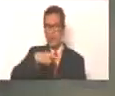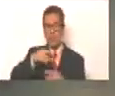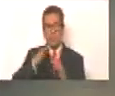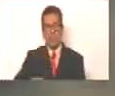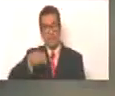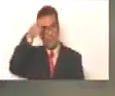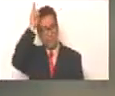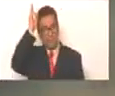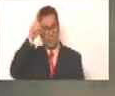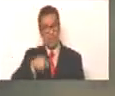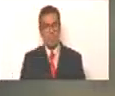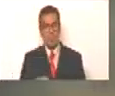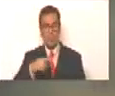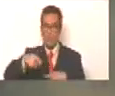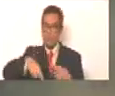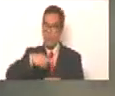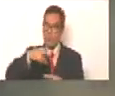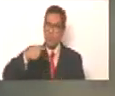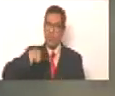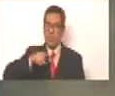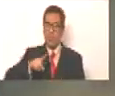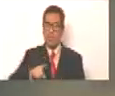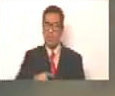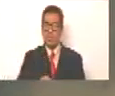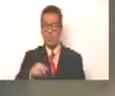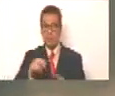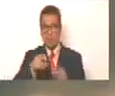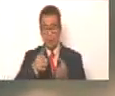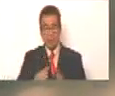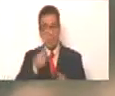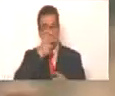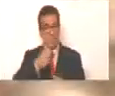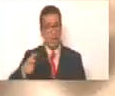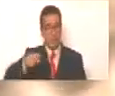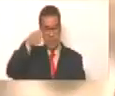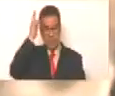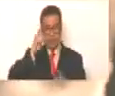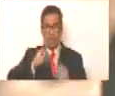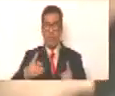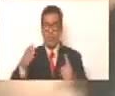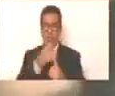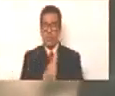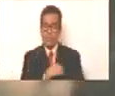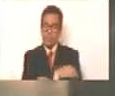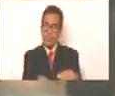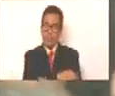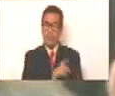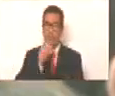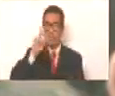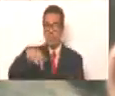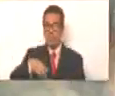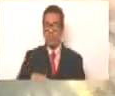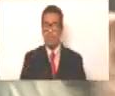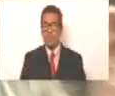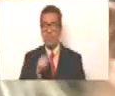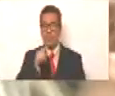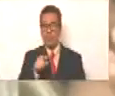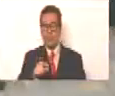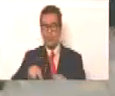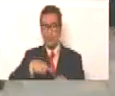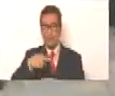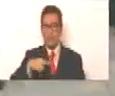el huracán de los pueblos originarios se reencontró y se abrazó también con ese huracán